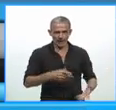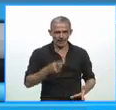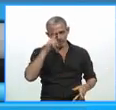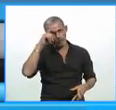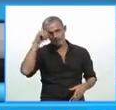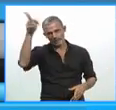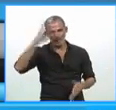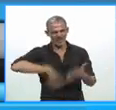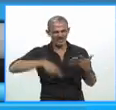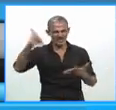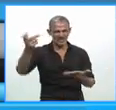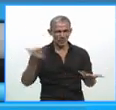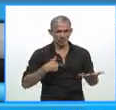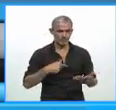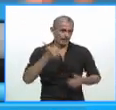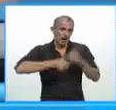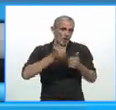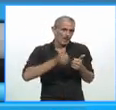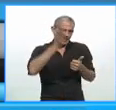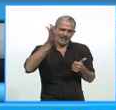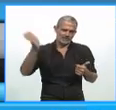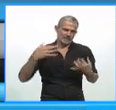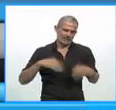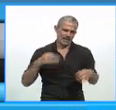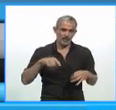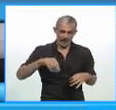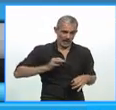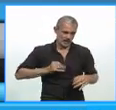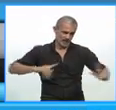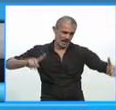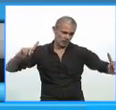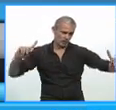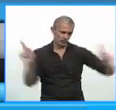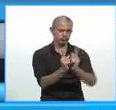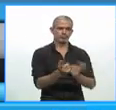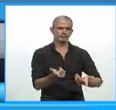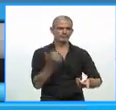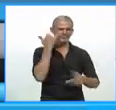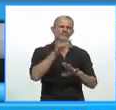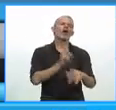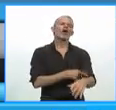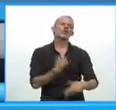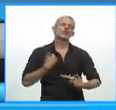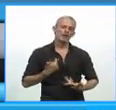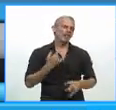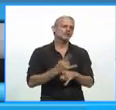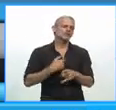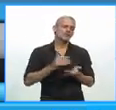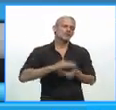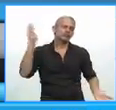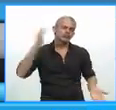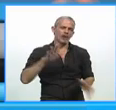que empezar a competir fuerte. Entonces, todo eso va a ser en este año. Por suerte ya estoy acostumbrado a hacerlo porque lo hice siempre.